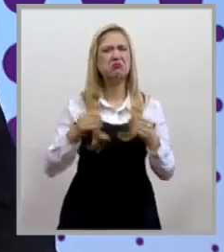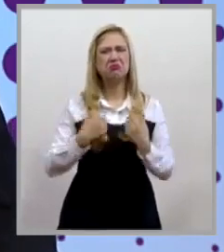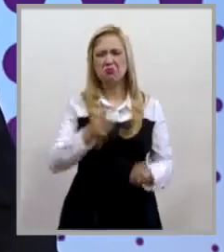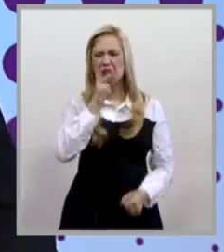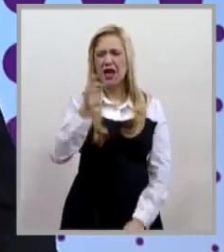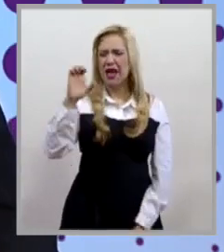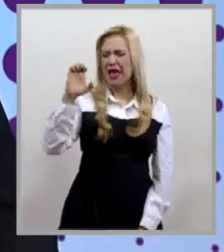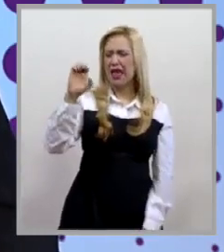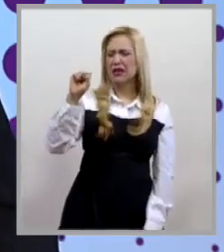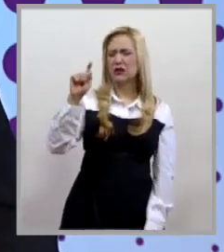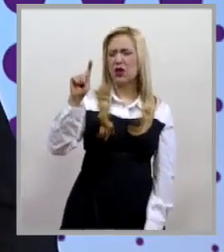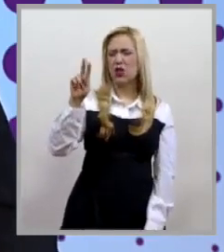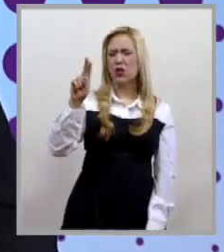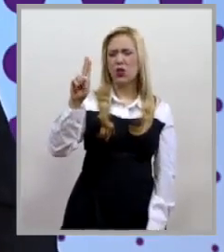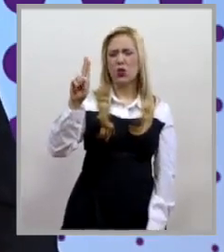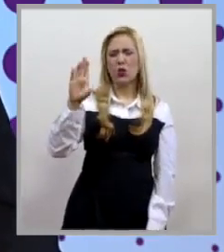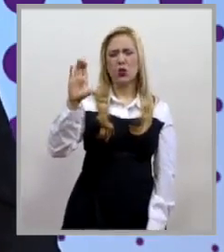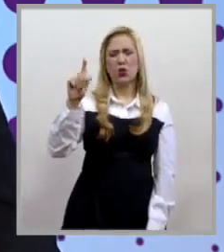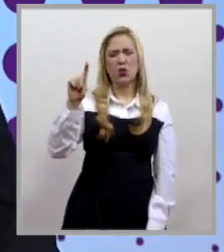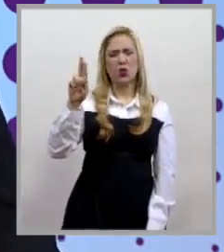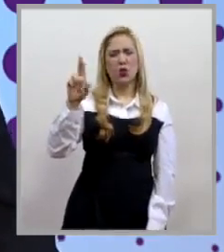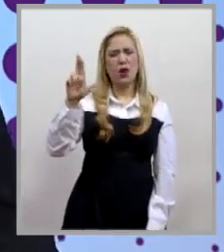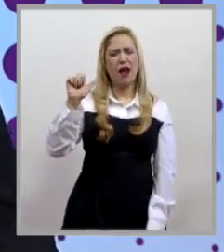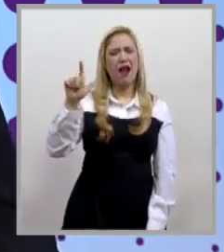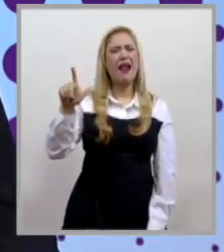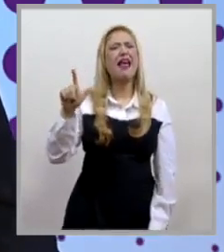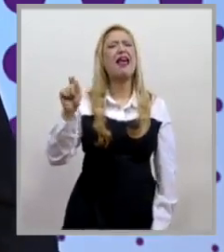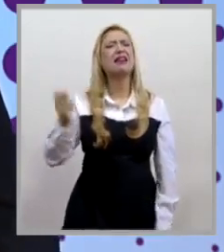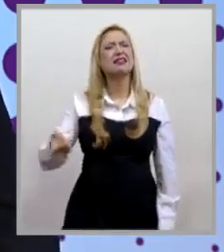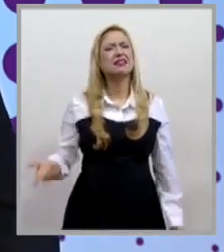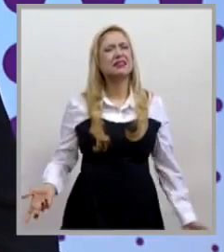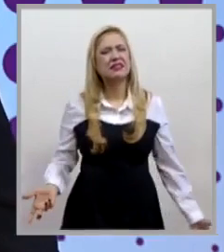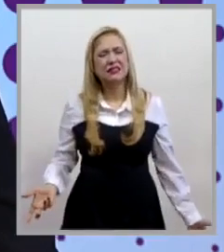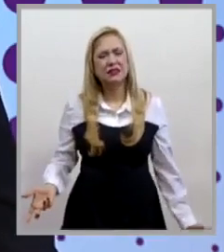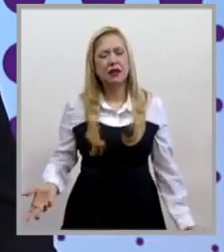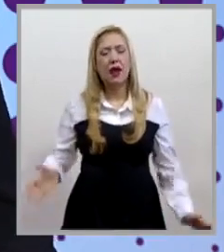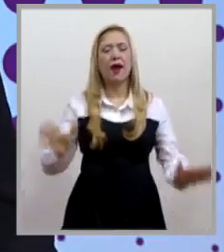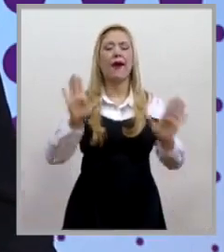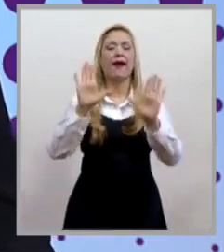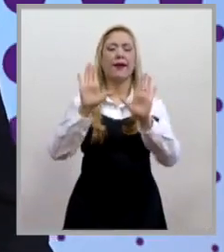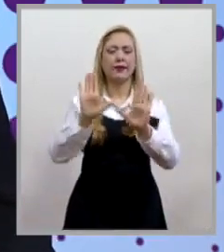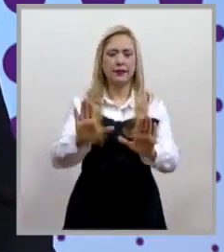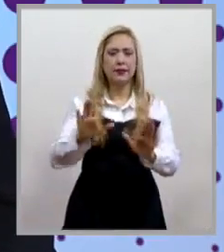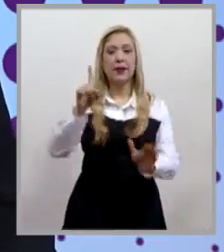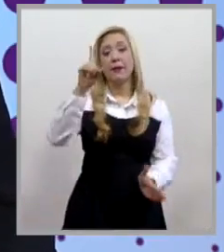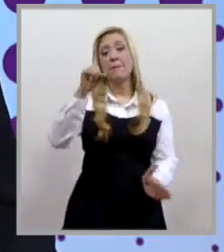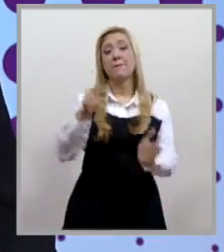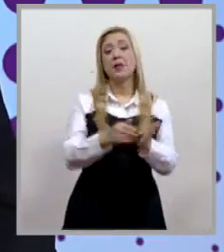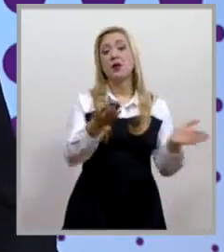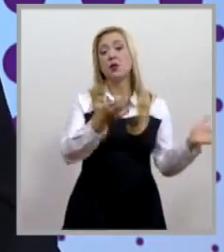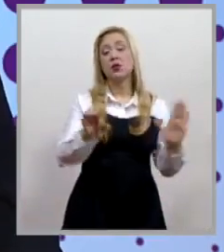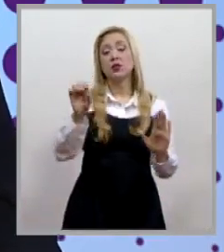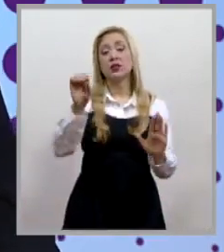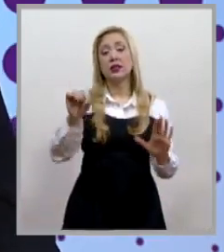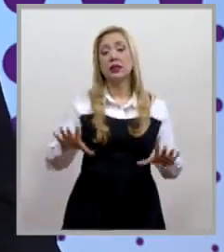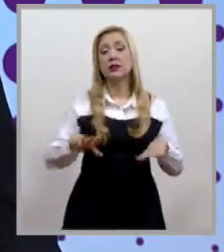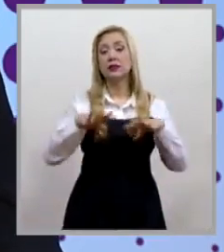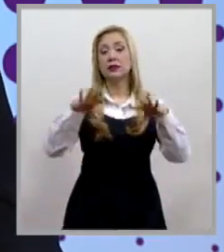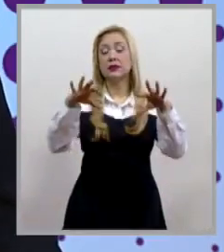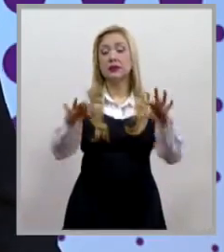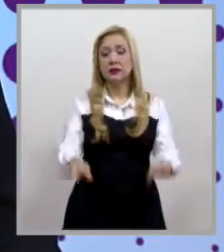la definición, este concepto de violencia estructural tiene sus orígenes también en la década de los 60, es de